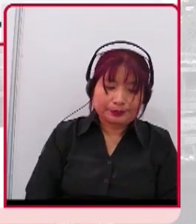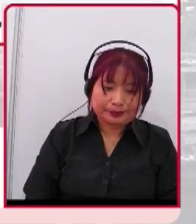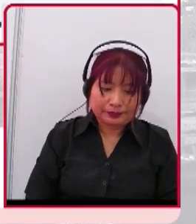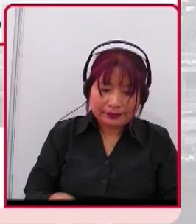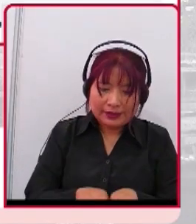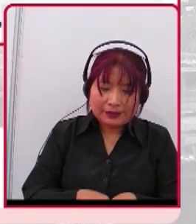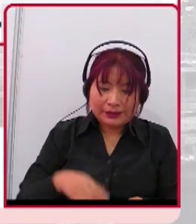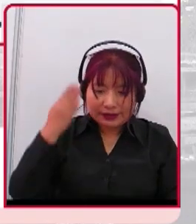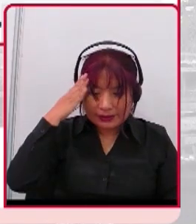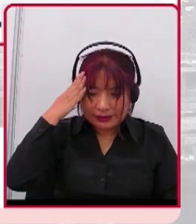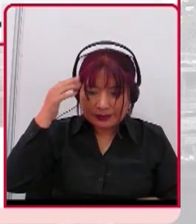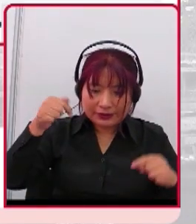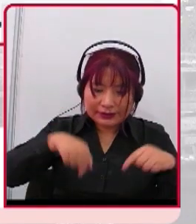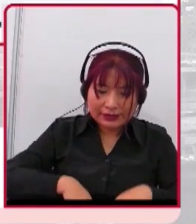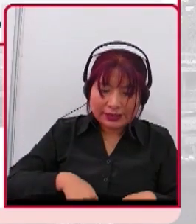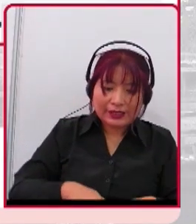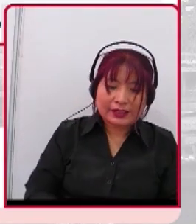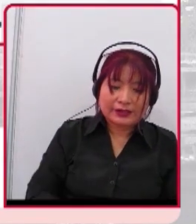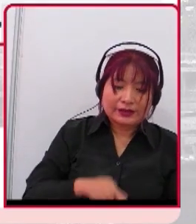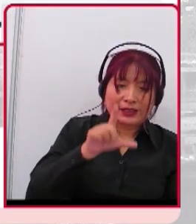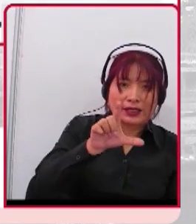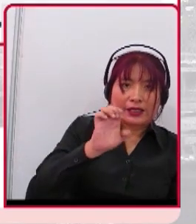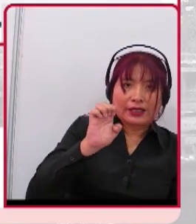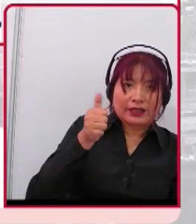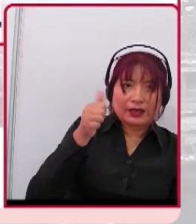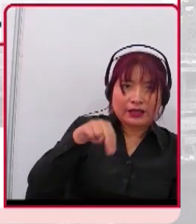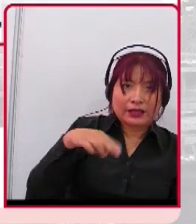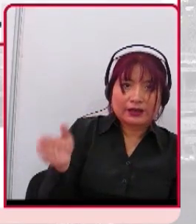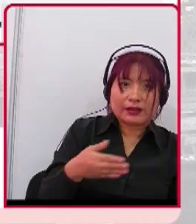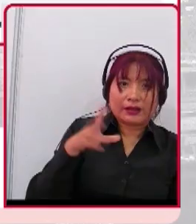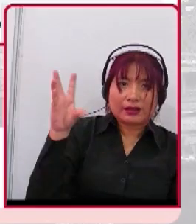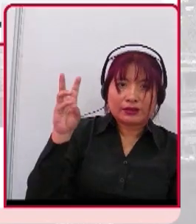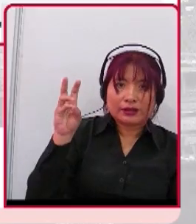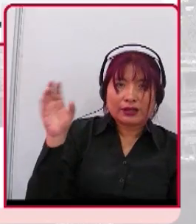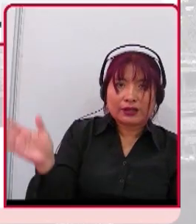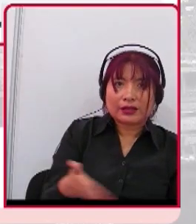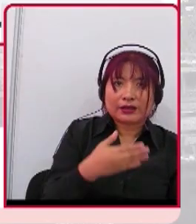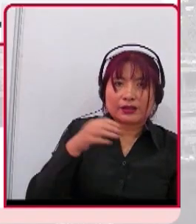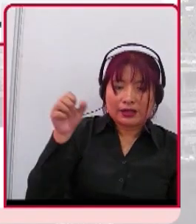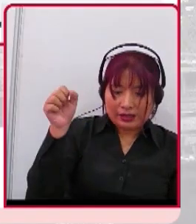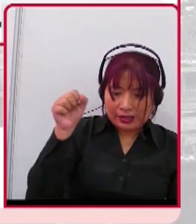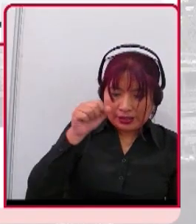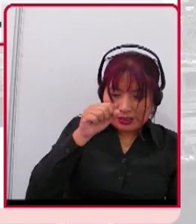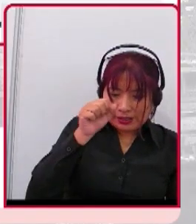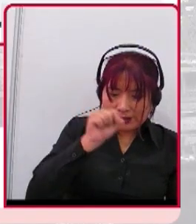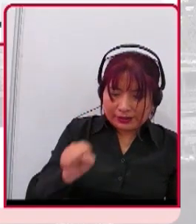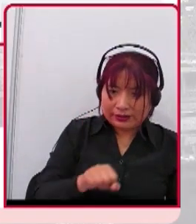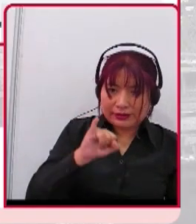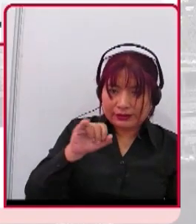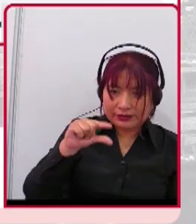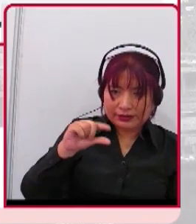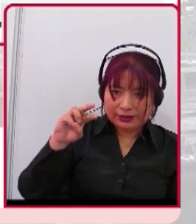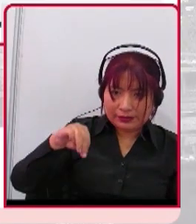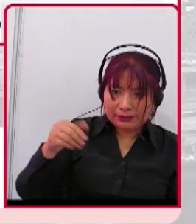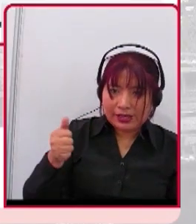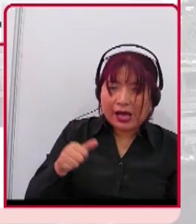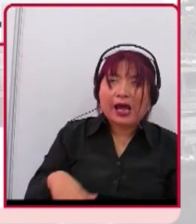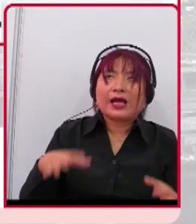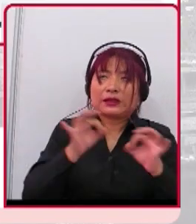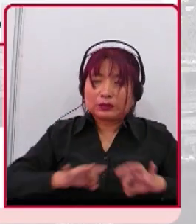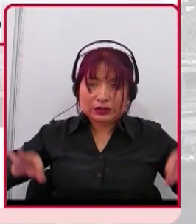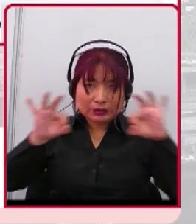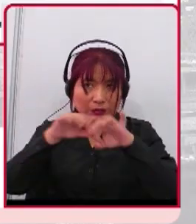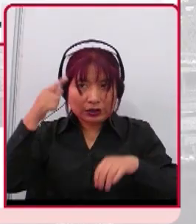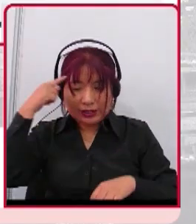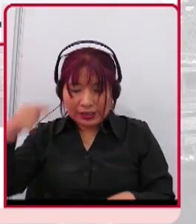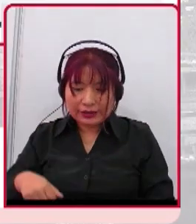esta metodología del Lean Six Sigma y la herramienta IMAI son muy importantes para llevar una secuencia